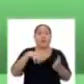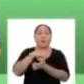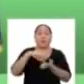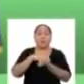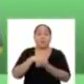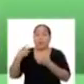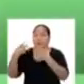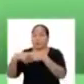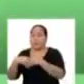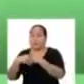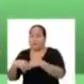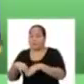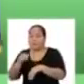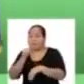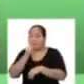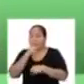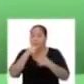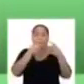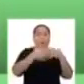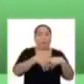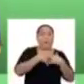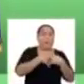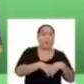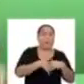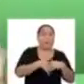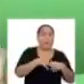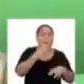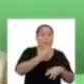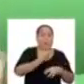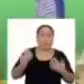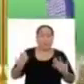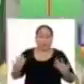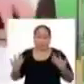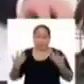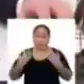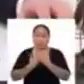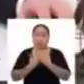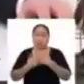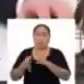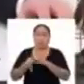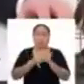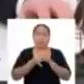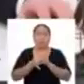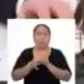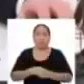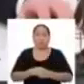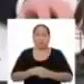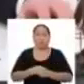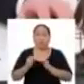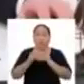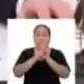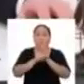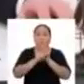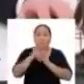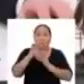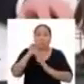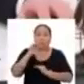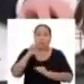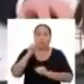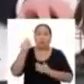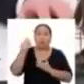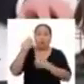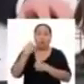la empresa privada y la empresa estatal tienen la misma importancia para generar riqueza. Los modelos económicos deben